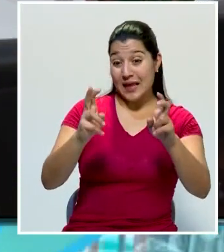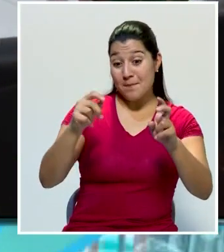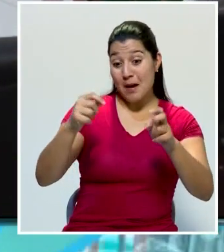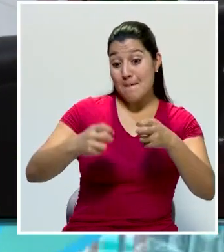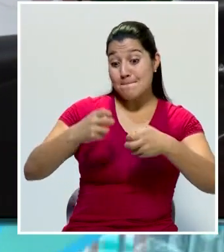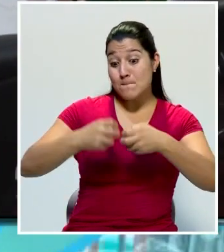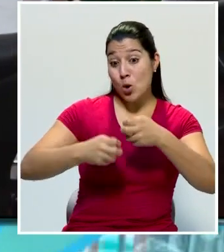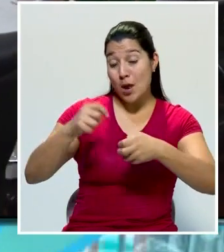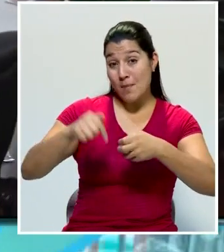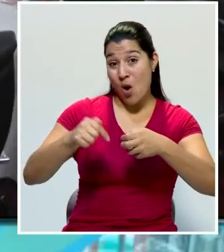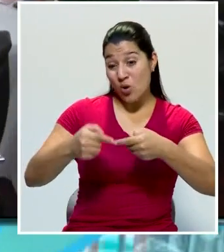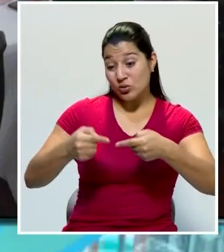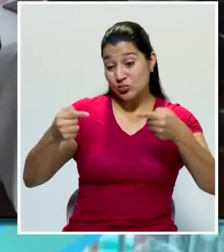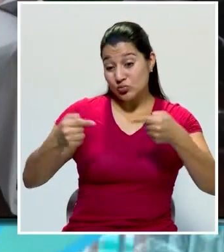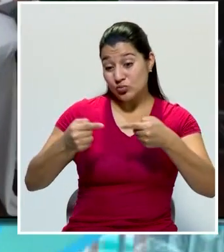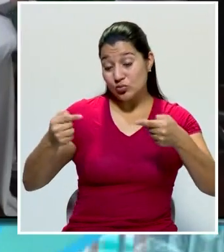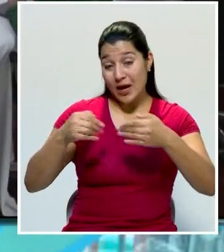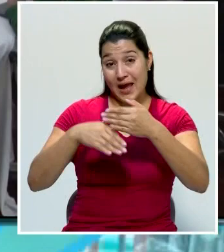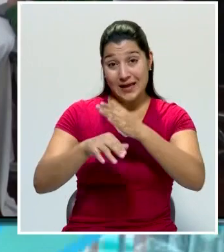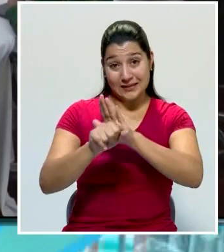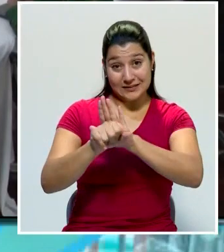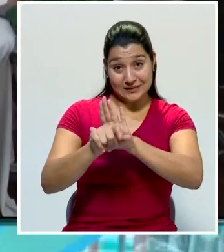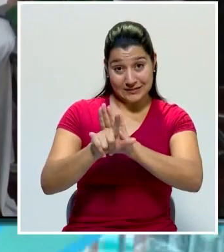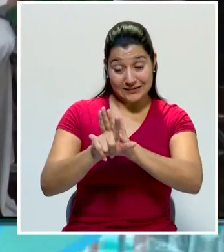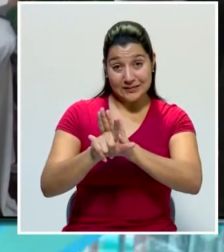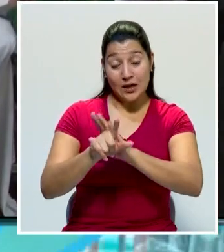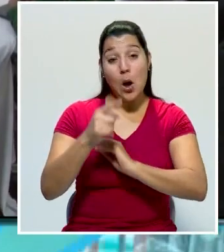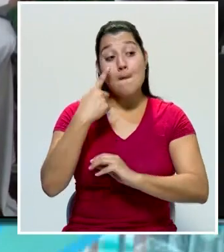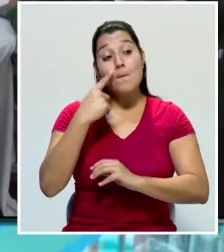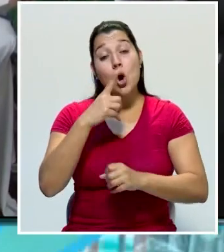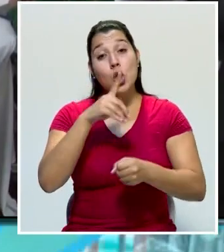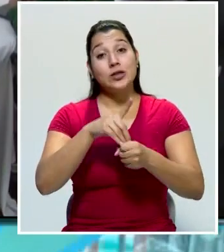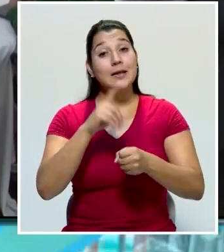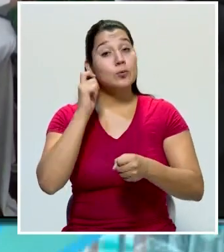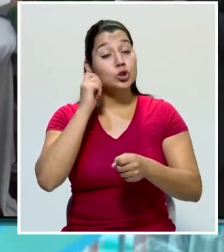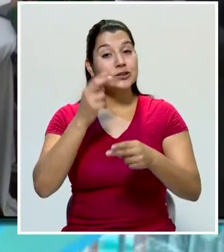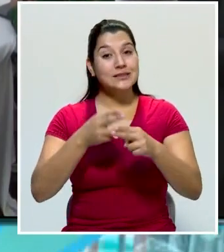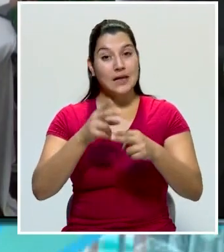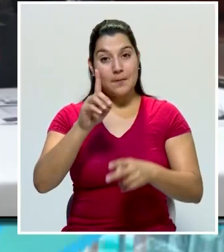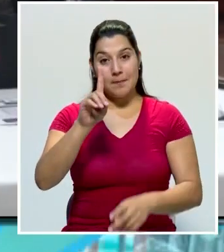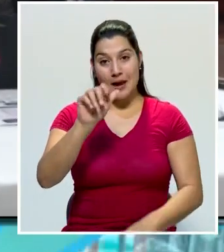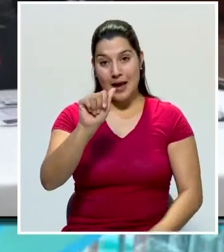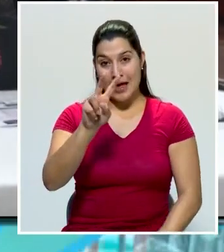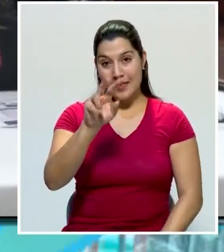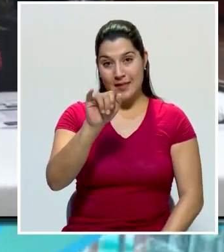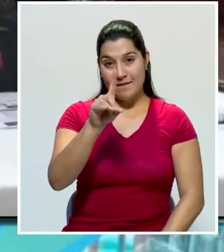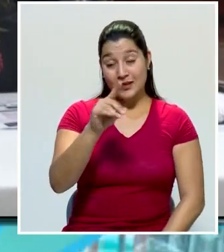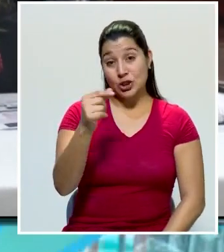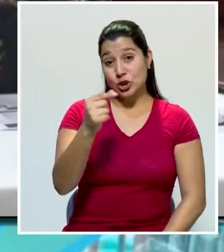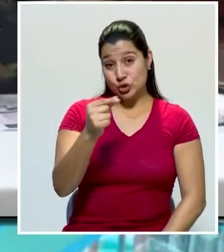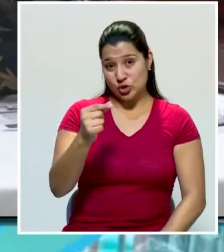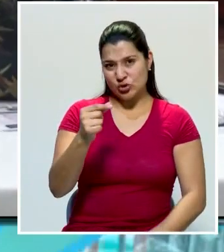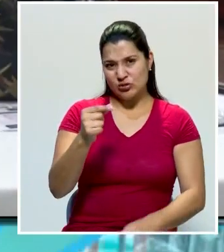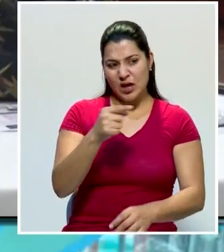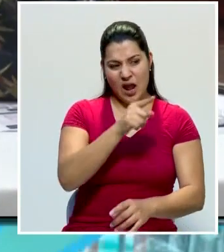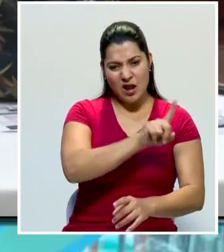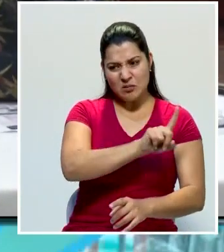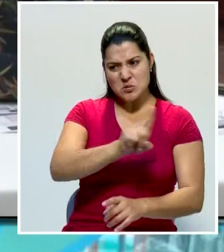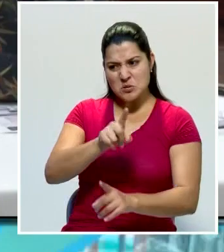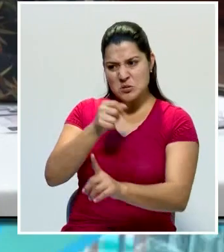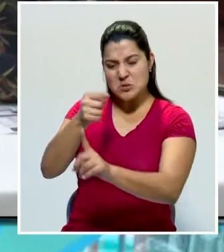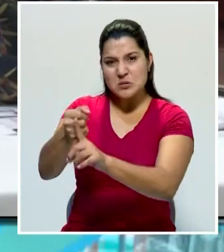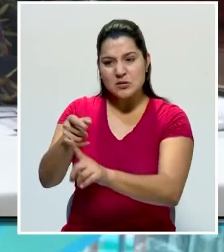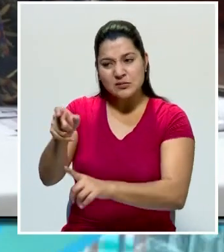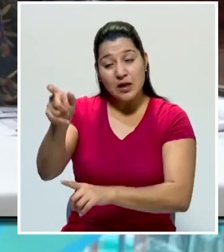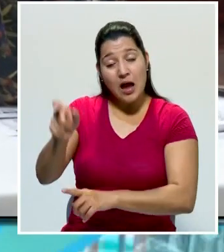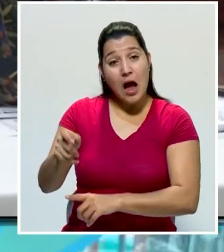esta agresión que se produjo hoy acá en la Asamblea Legislativa de parte del diputado David Gurzón a un asesor del despacho del